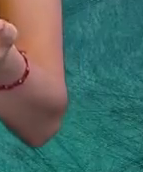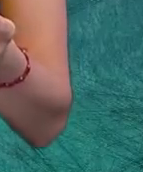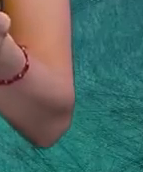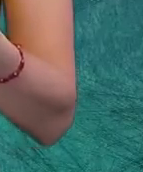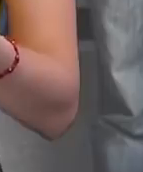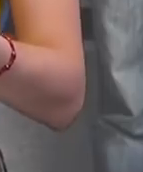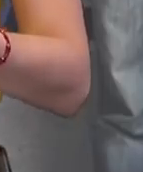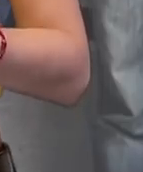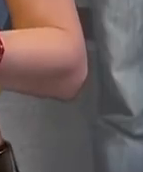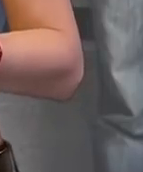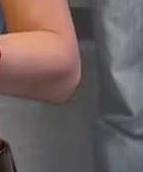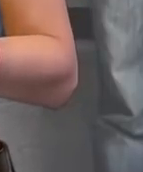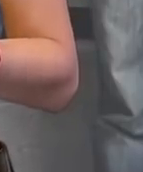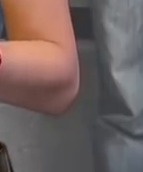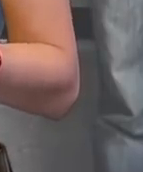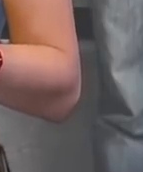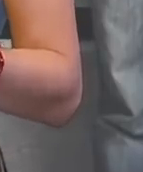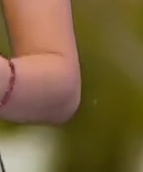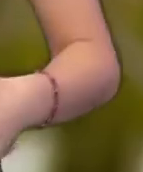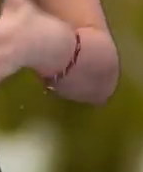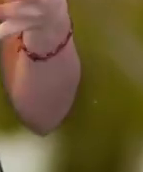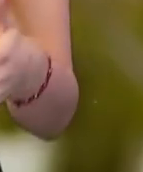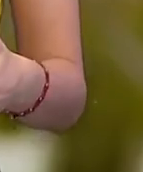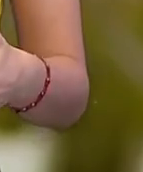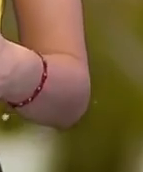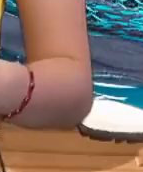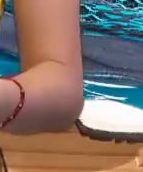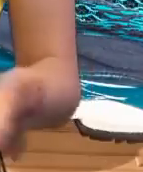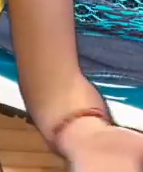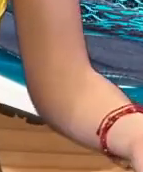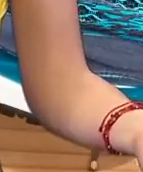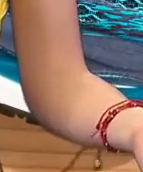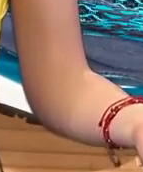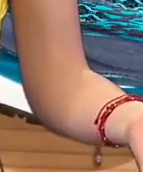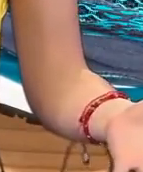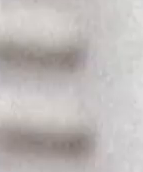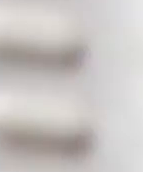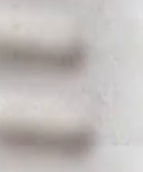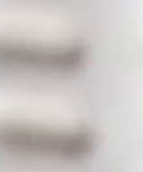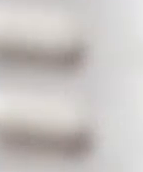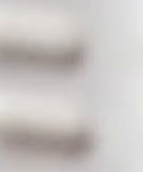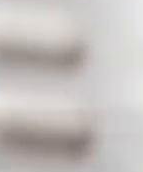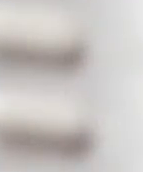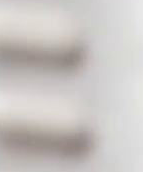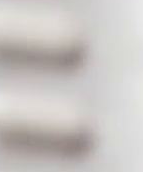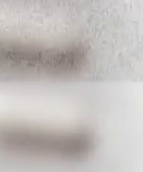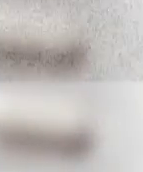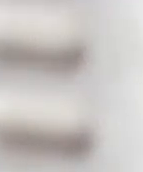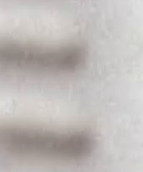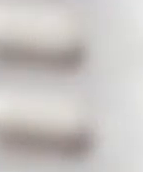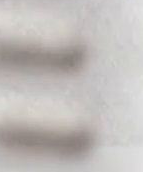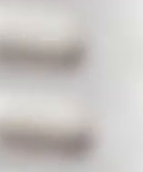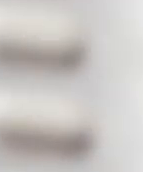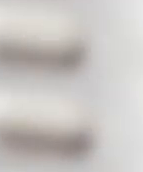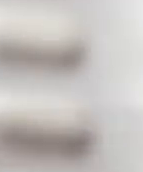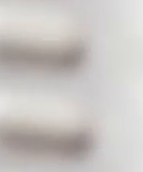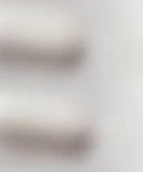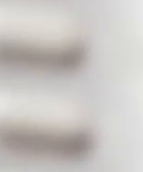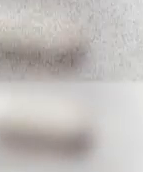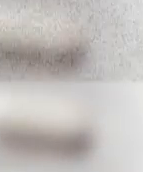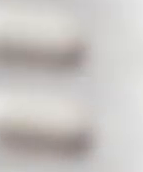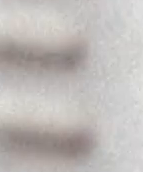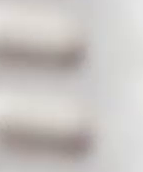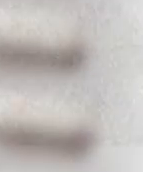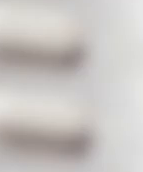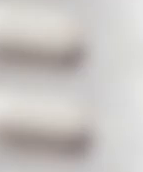platicar con mis papás, platicar con mis amigos, bailar, hacer ejercicio, pero definitivamente las drogas, las